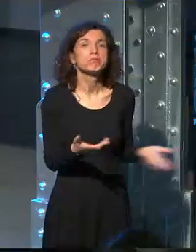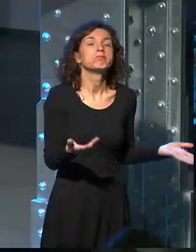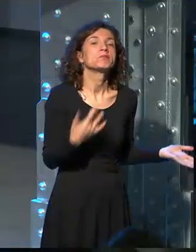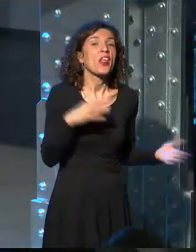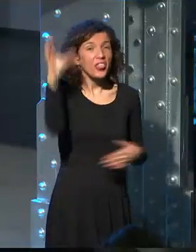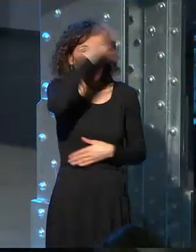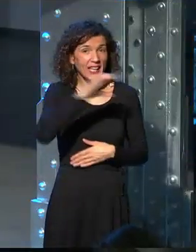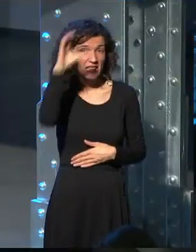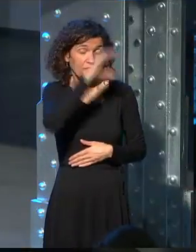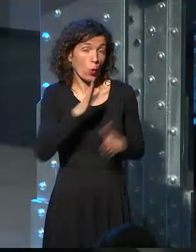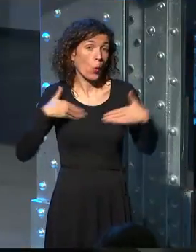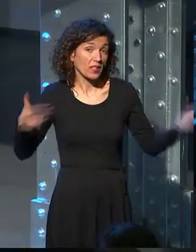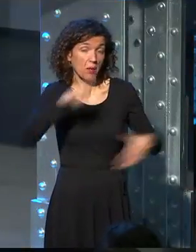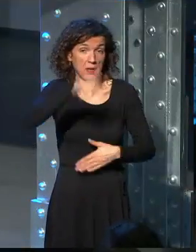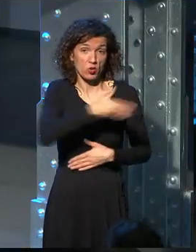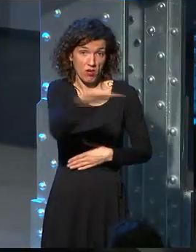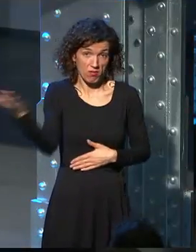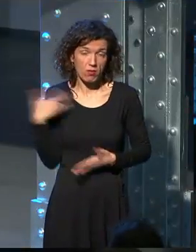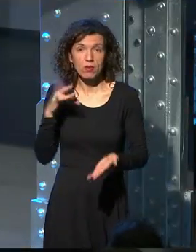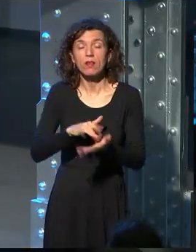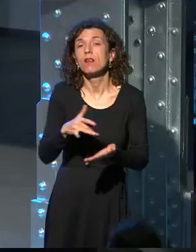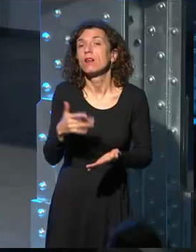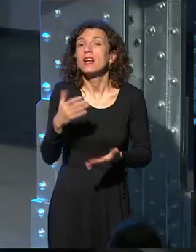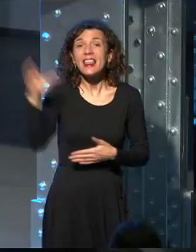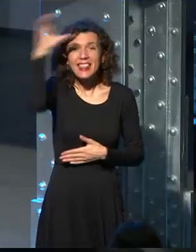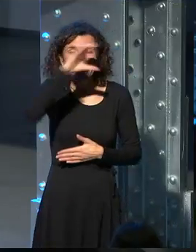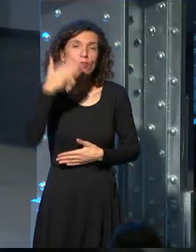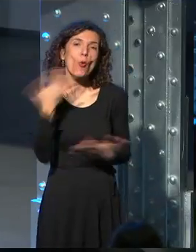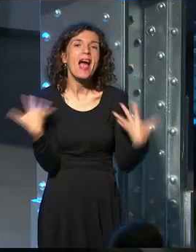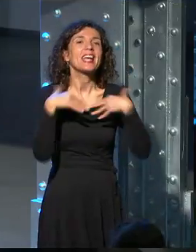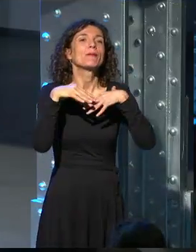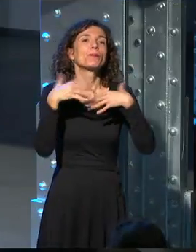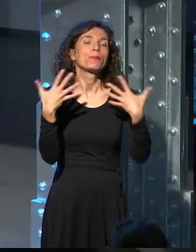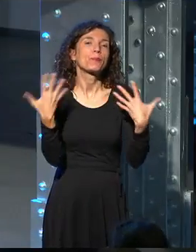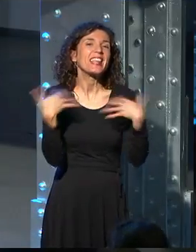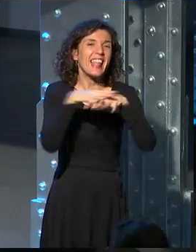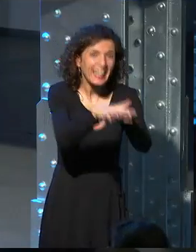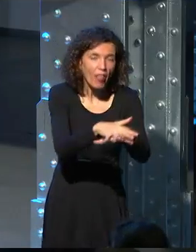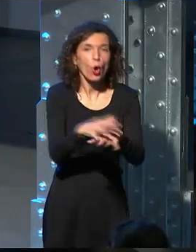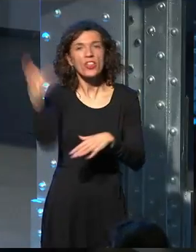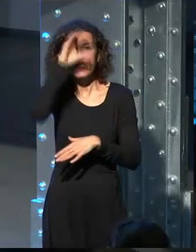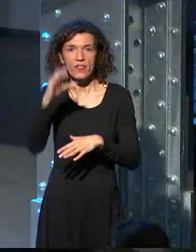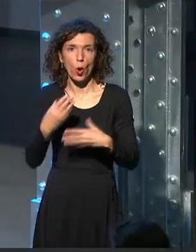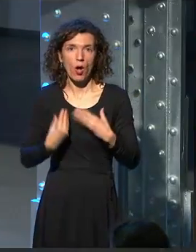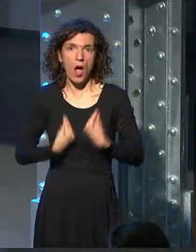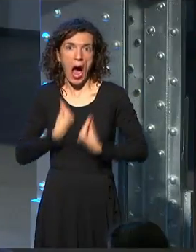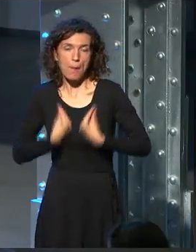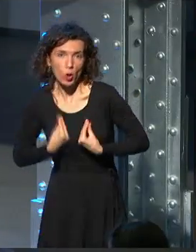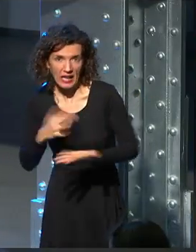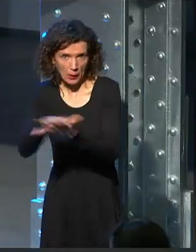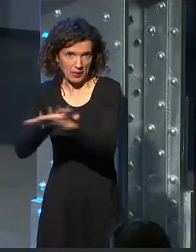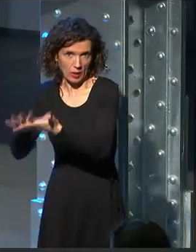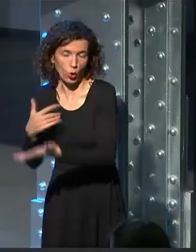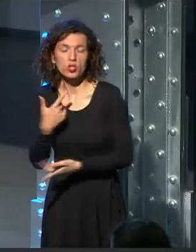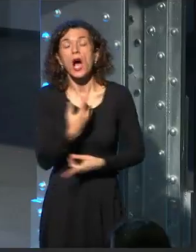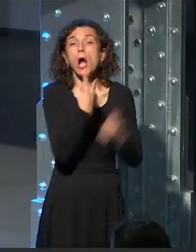Los científicos somos como cualquier otra persona, entonces de nuevo tienes a los integrados y a los apocalípticos. O sea, hay gente que primero se ríe como si